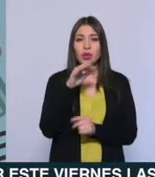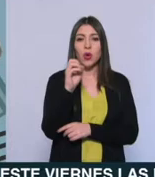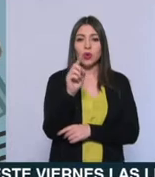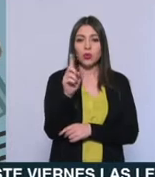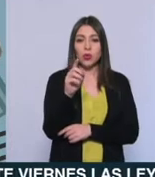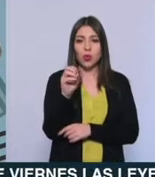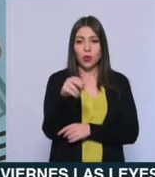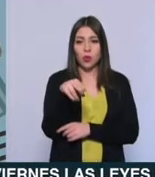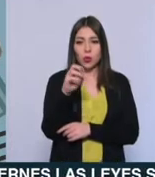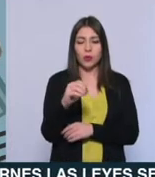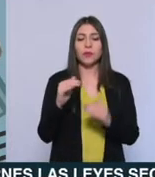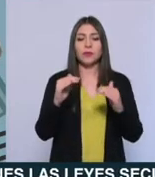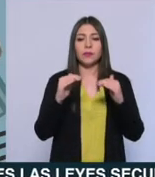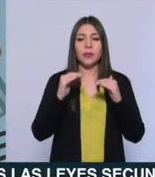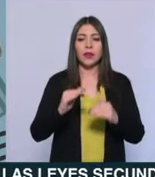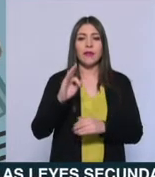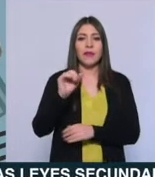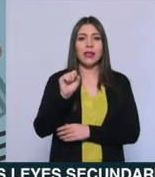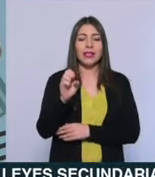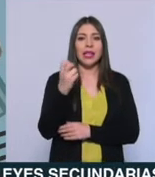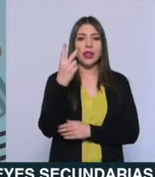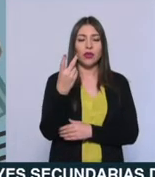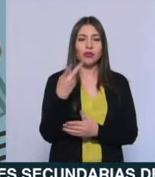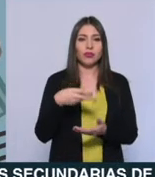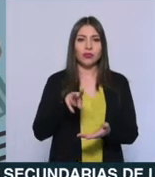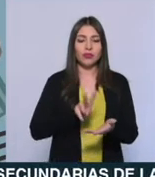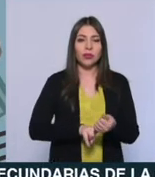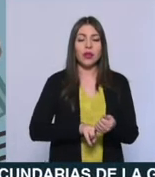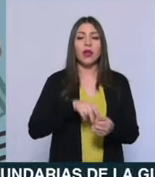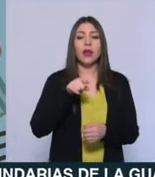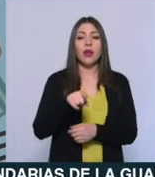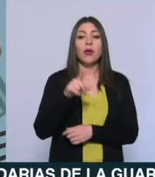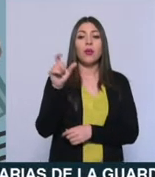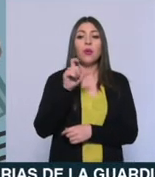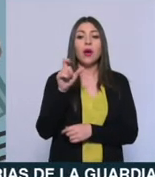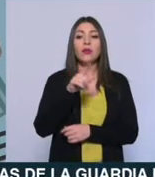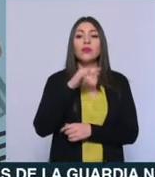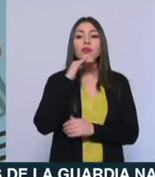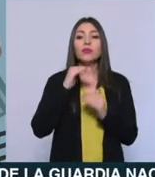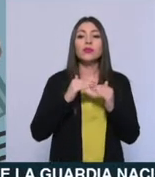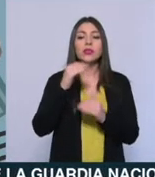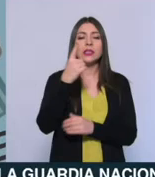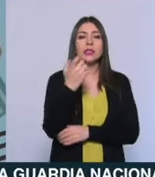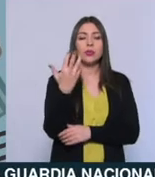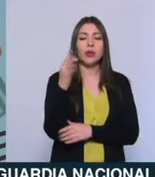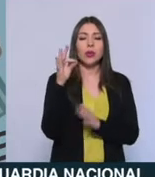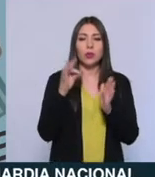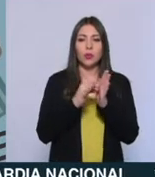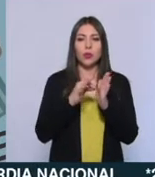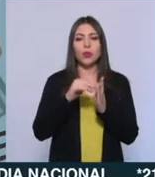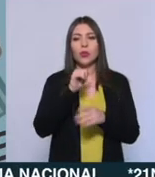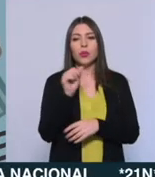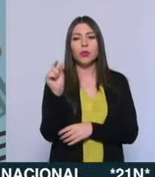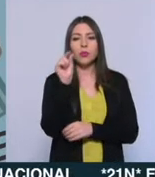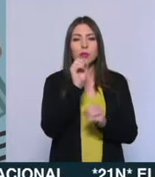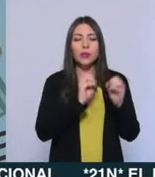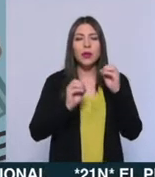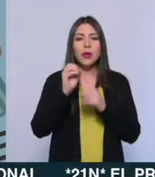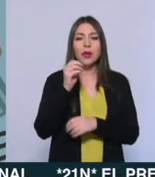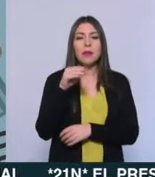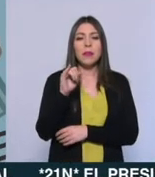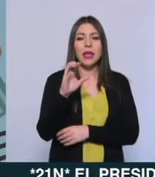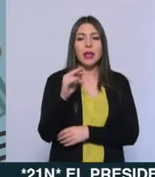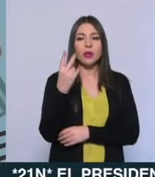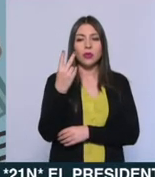PM2.5. Y la fase 2 combinada cuando el ozono alcance los 150 puntos y las partículas micra 2.5